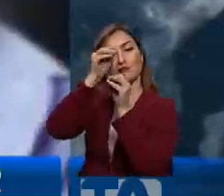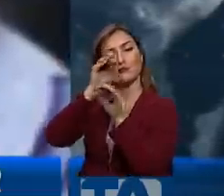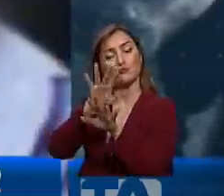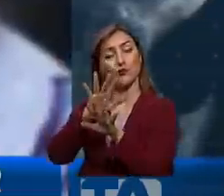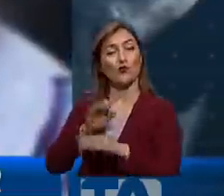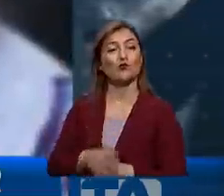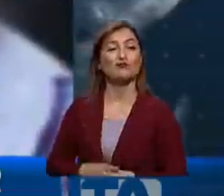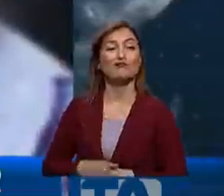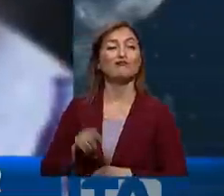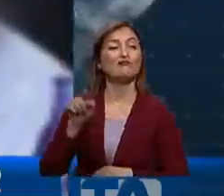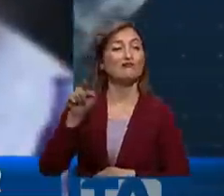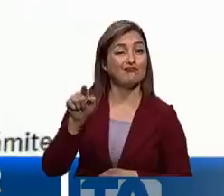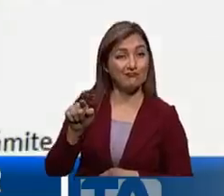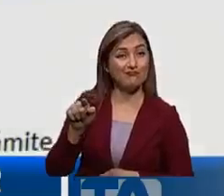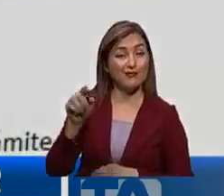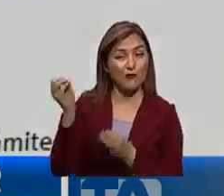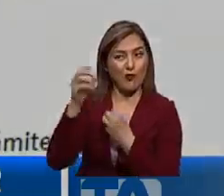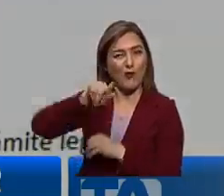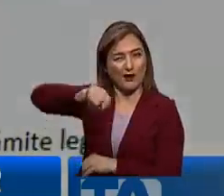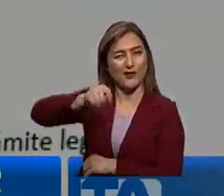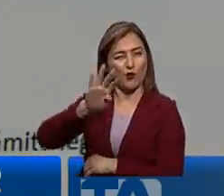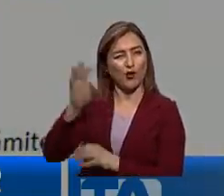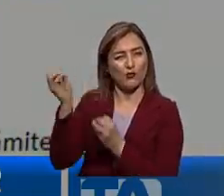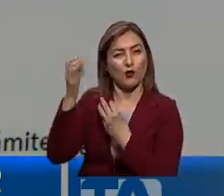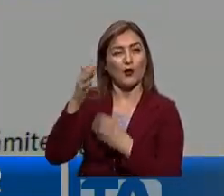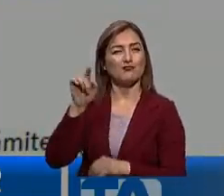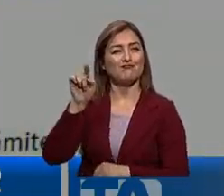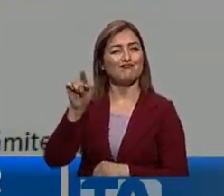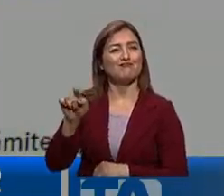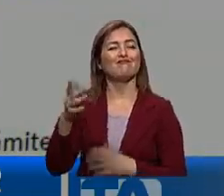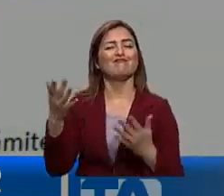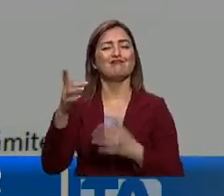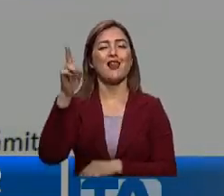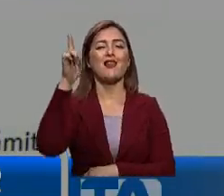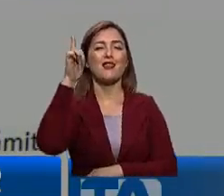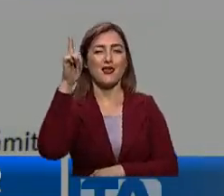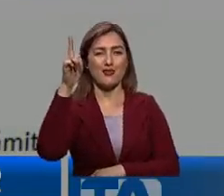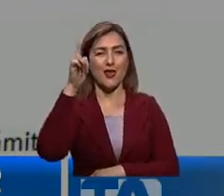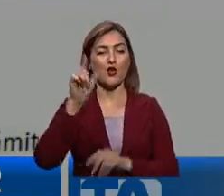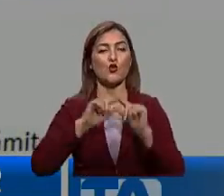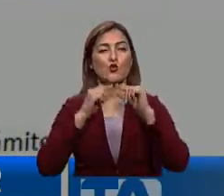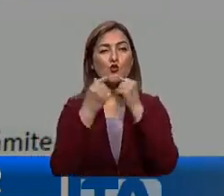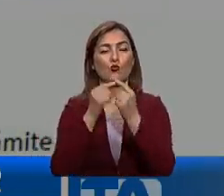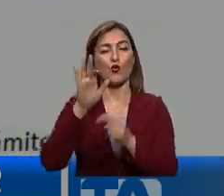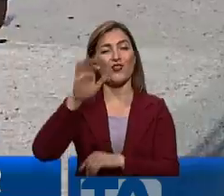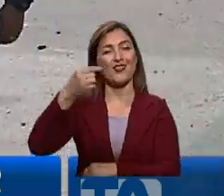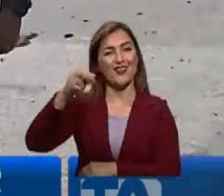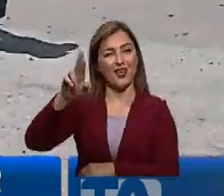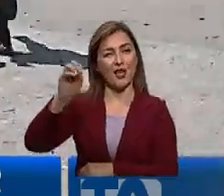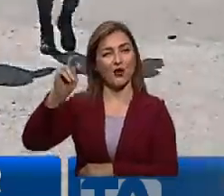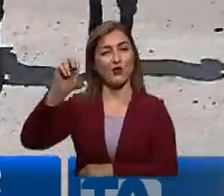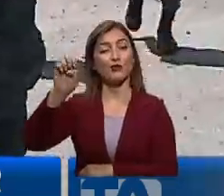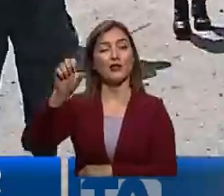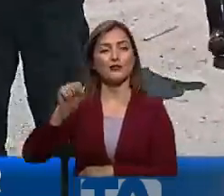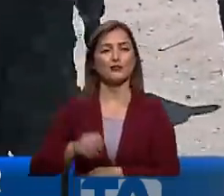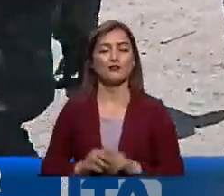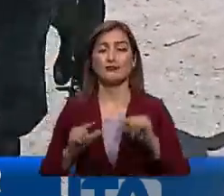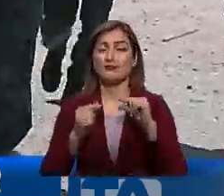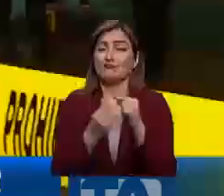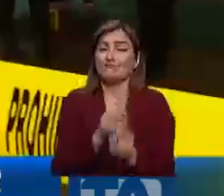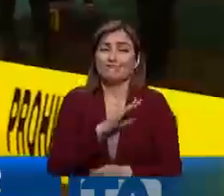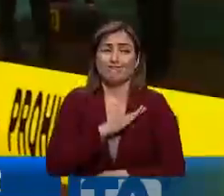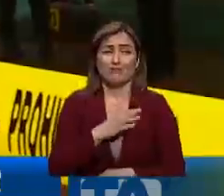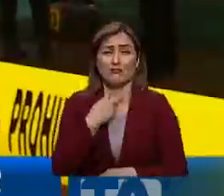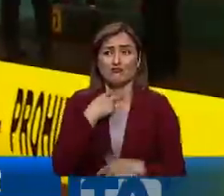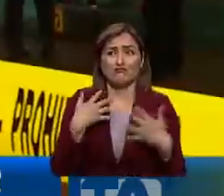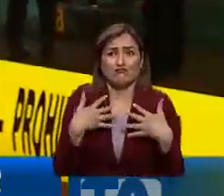este noticiero tuvo acceso. Alex S. es identificado como cabecilla de la organización Tiguerones, grupo criminal que siembra